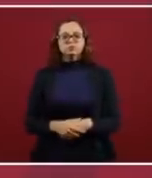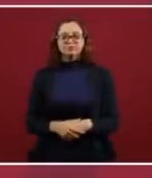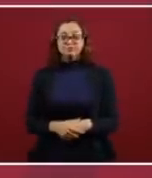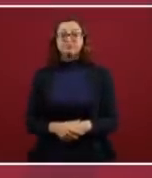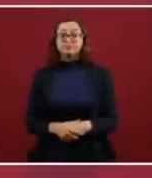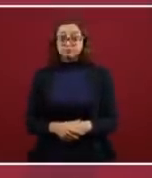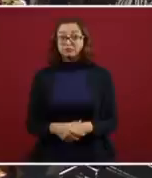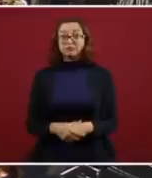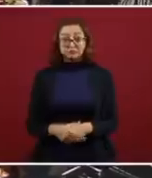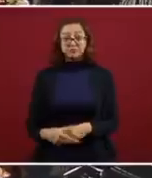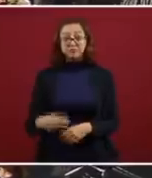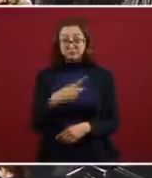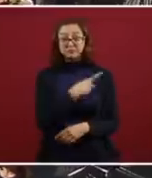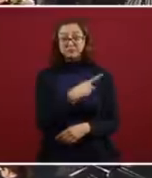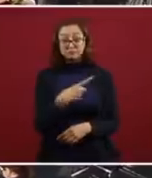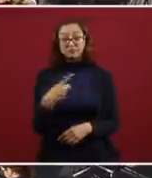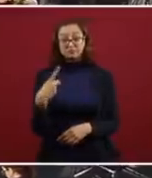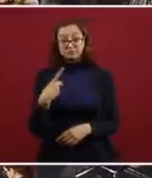Entonces, sí tenemos que